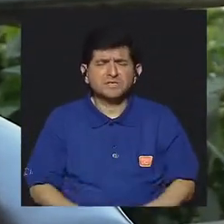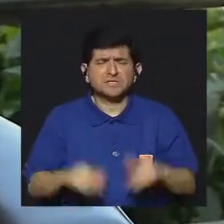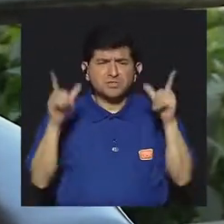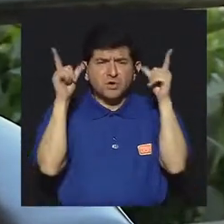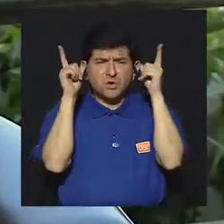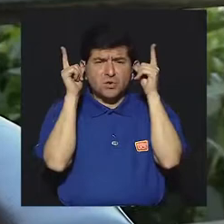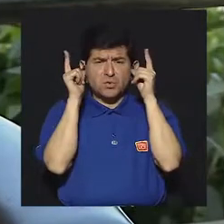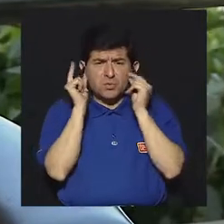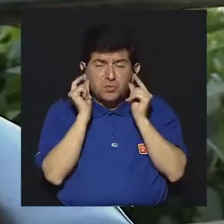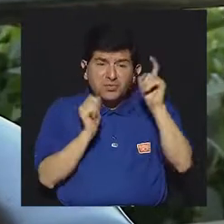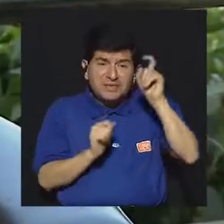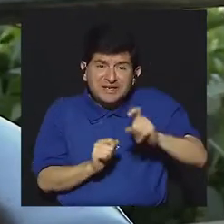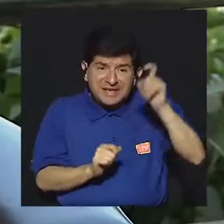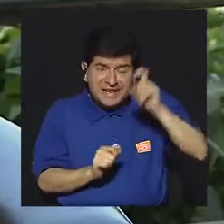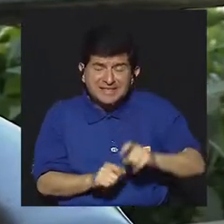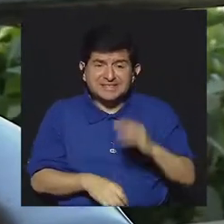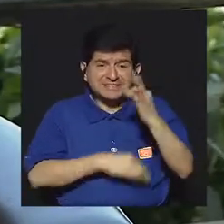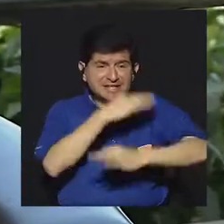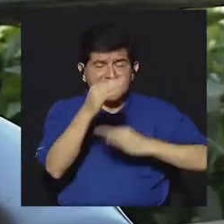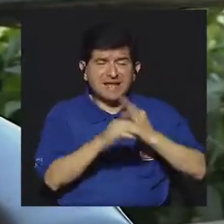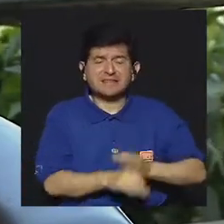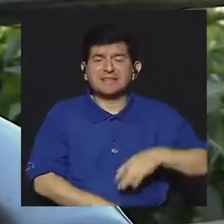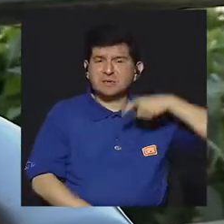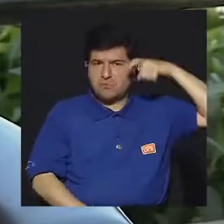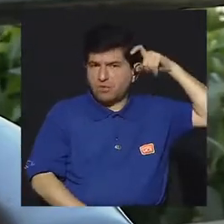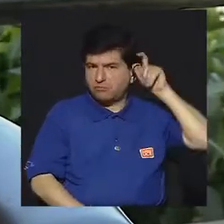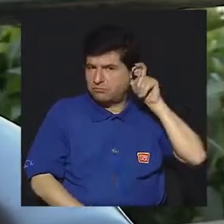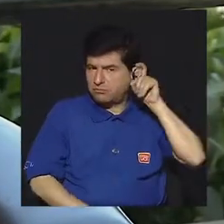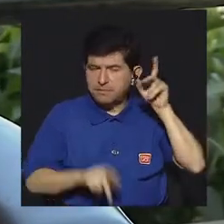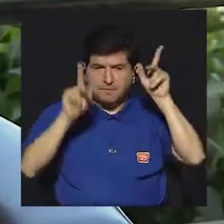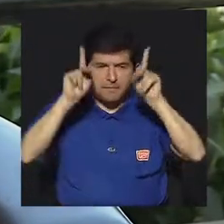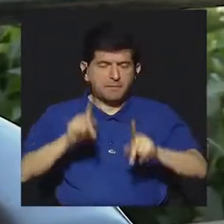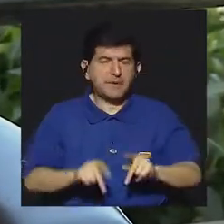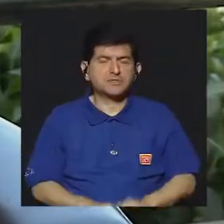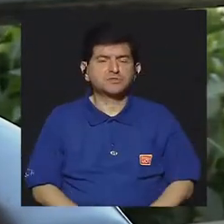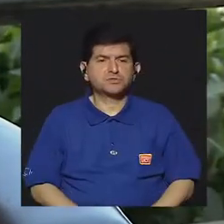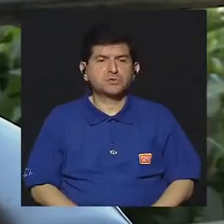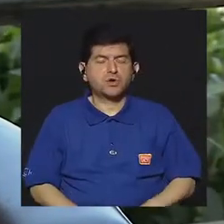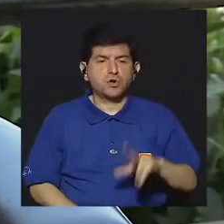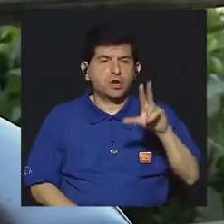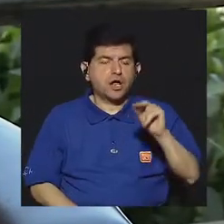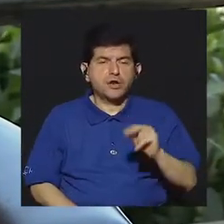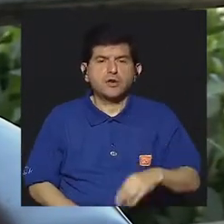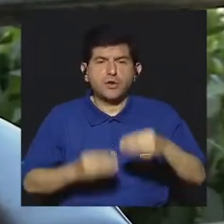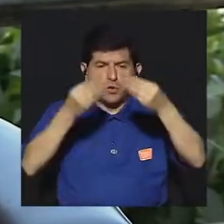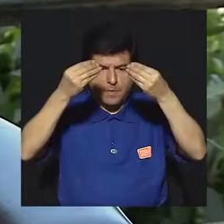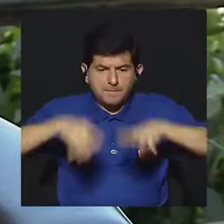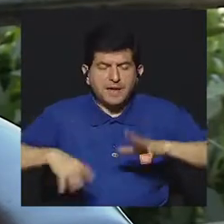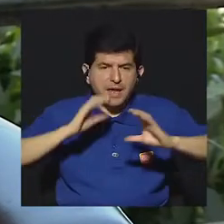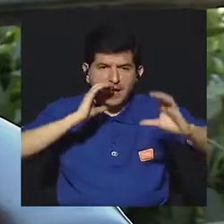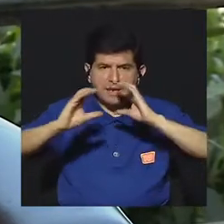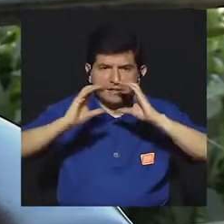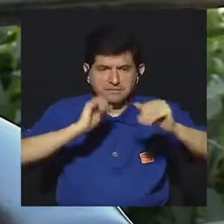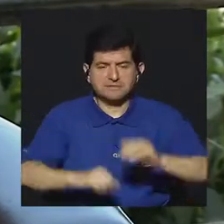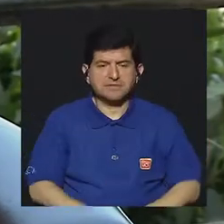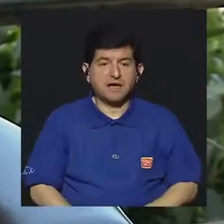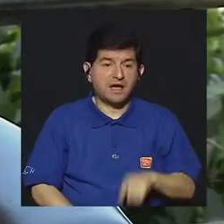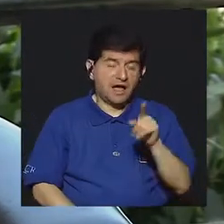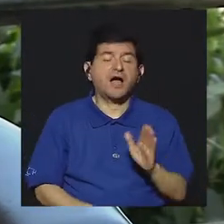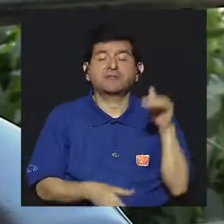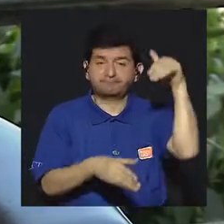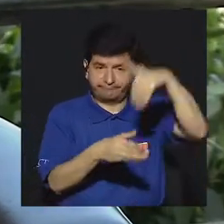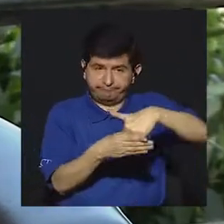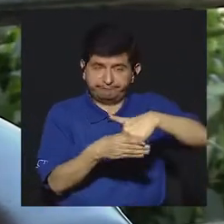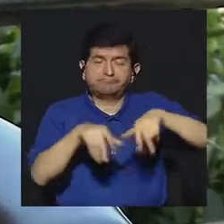pérdida auditiva que amerite el uso de algún tipo de prótesis para que la persona no pierda su parte de comunicación, pues ahí entonces vamos